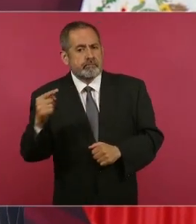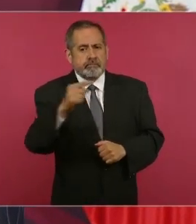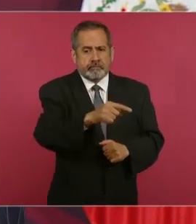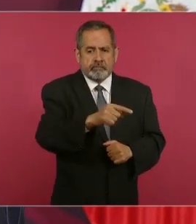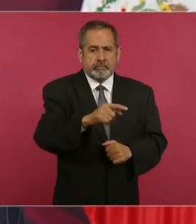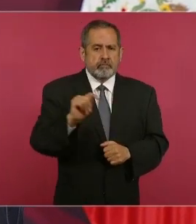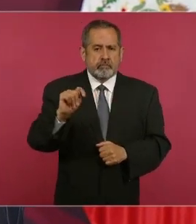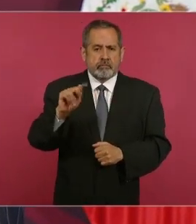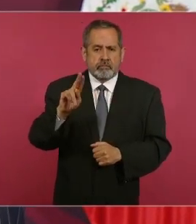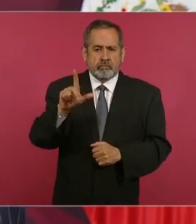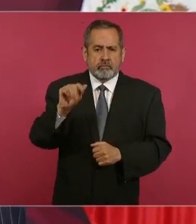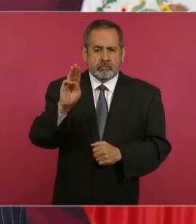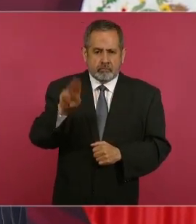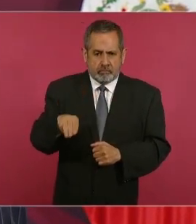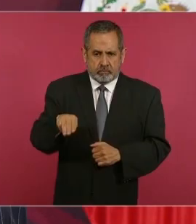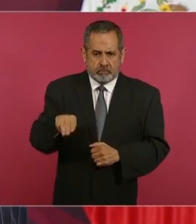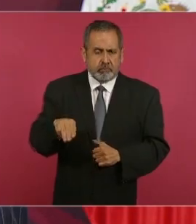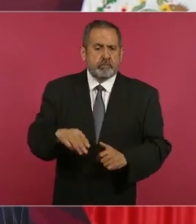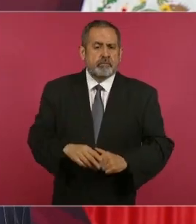a Tulum.